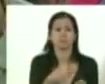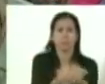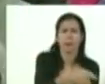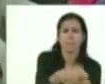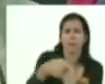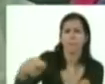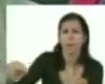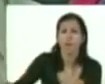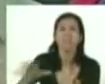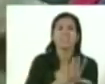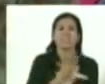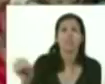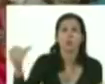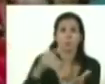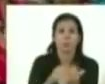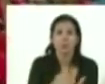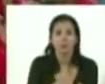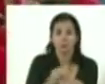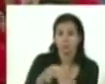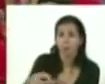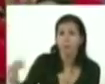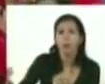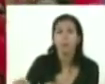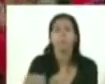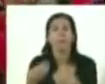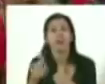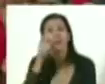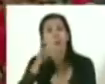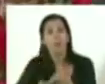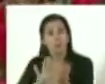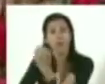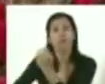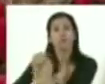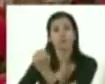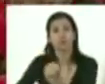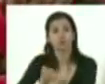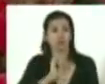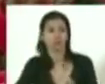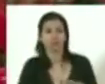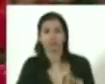para proteger al pueblo de las catacumbas.